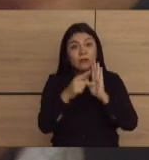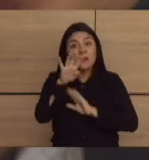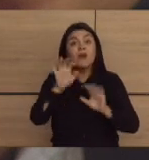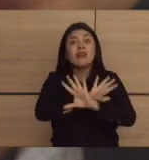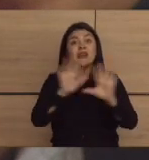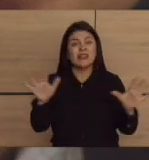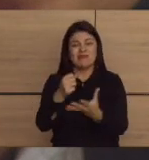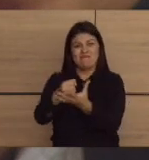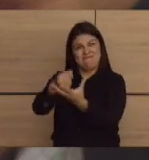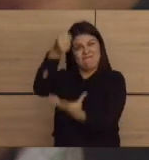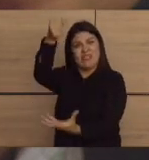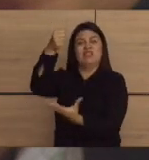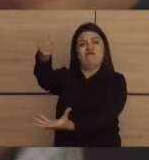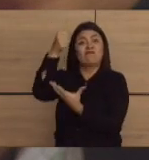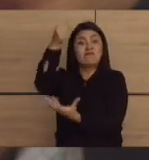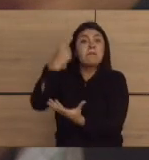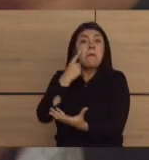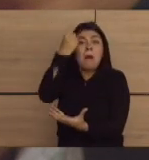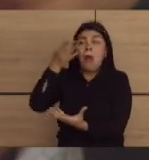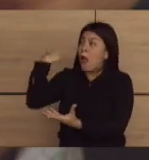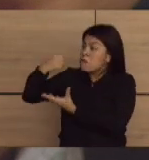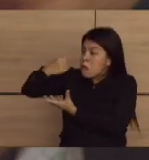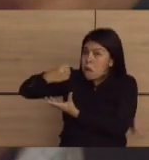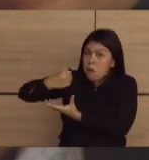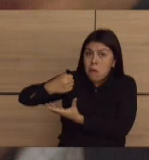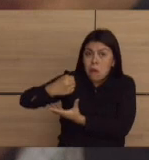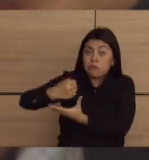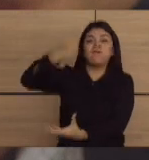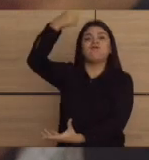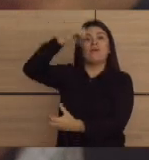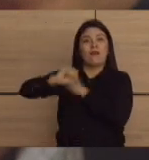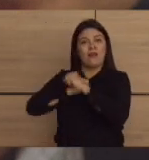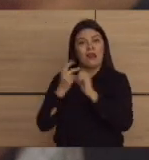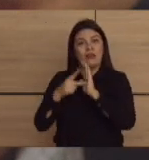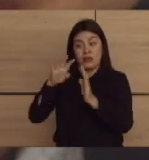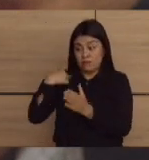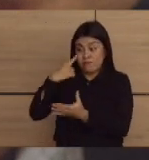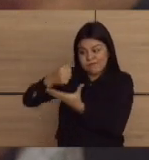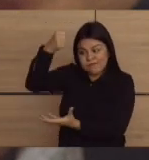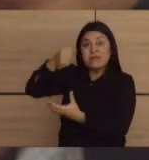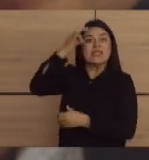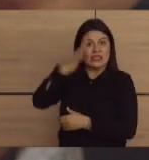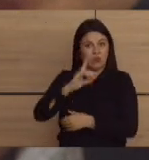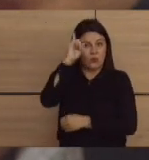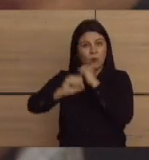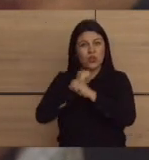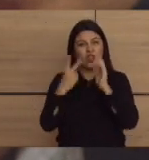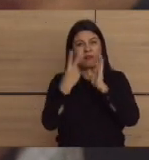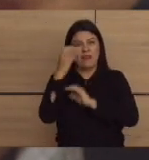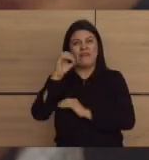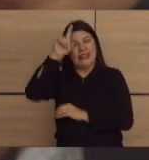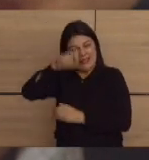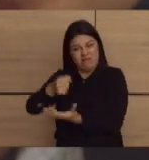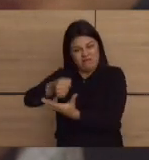presupuesto más alto para la educación en nuestro país, pero será aún más alto para el año 2020, con más